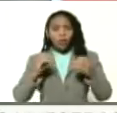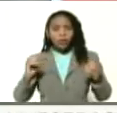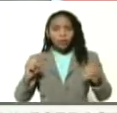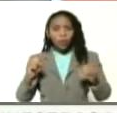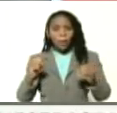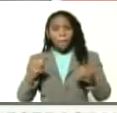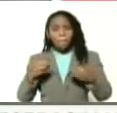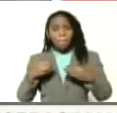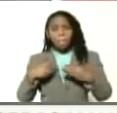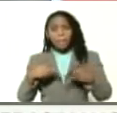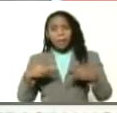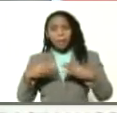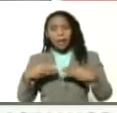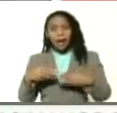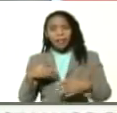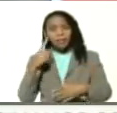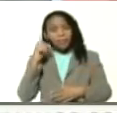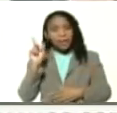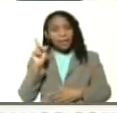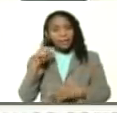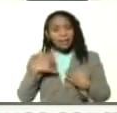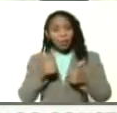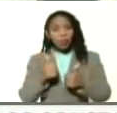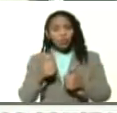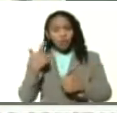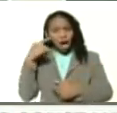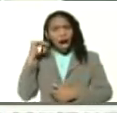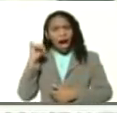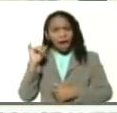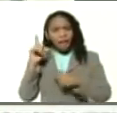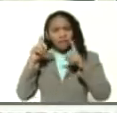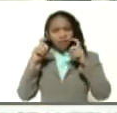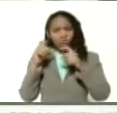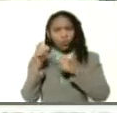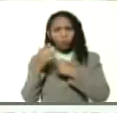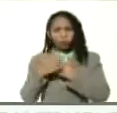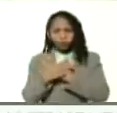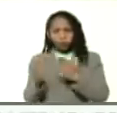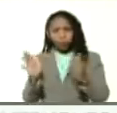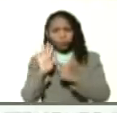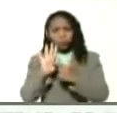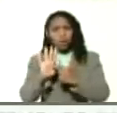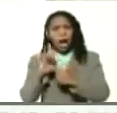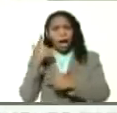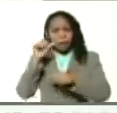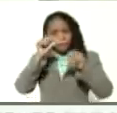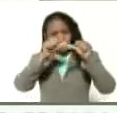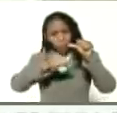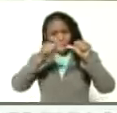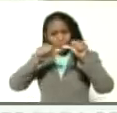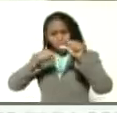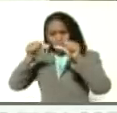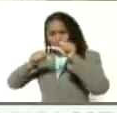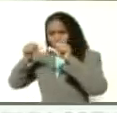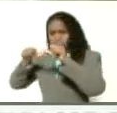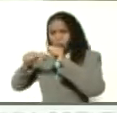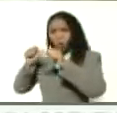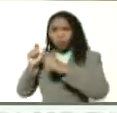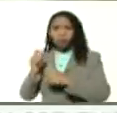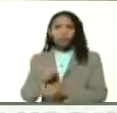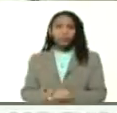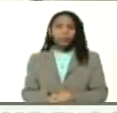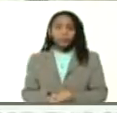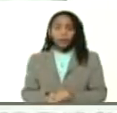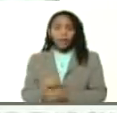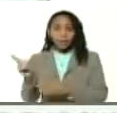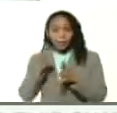Salud, creo que hay imágenes disponibles, donde, bueno, revisamos todo este